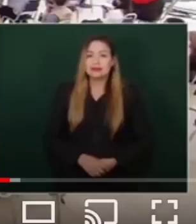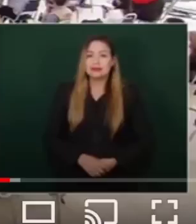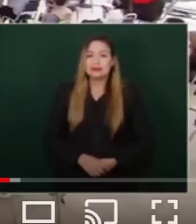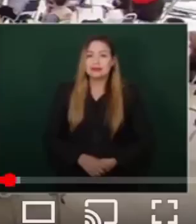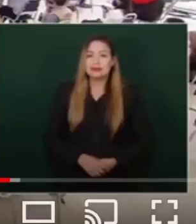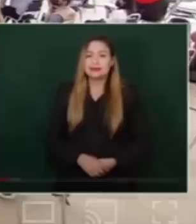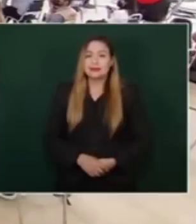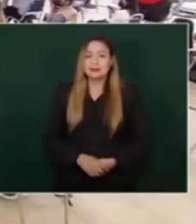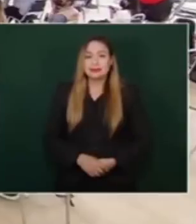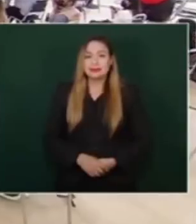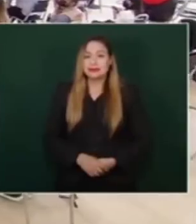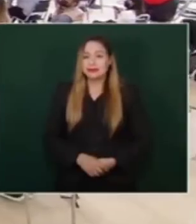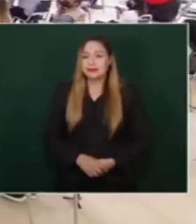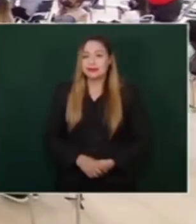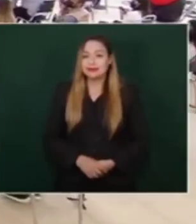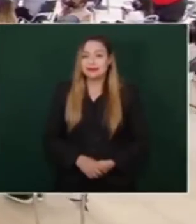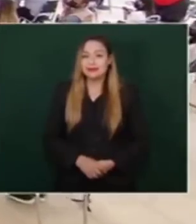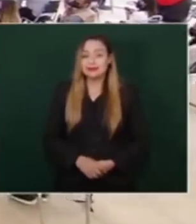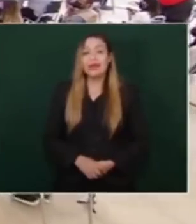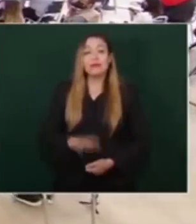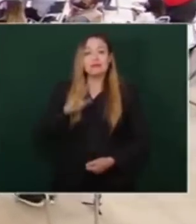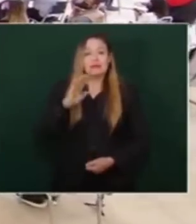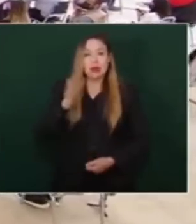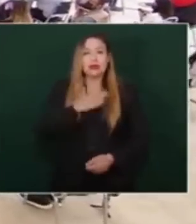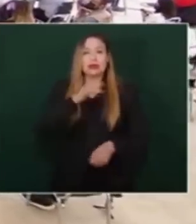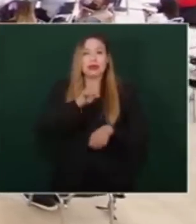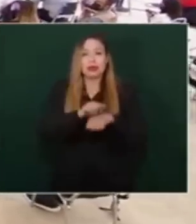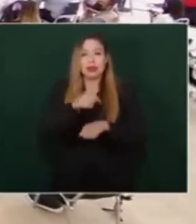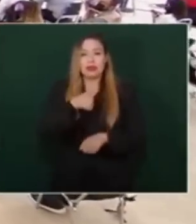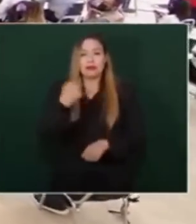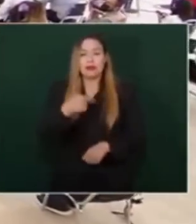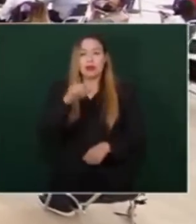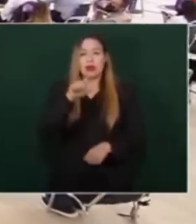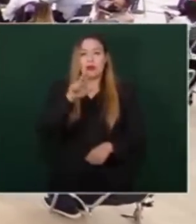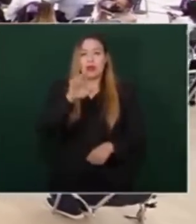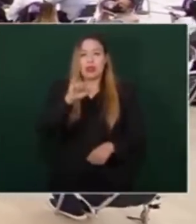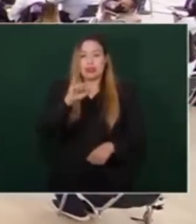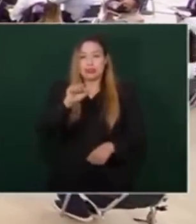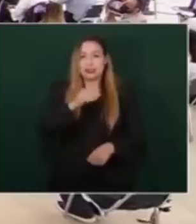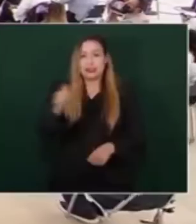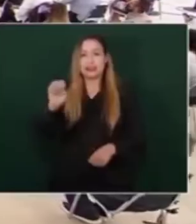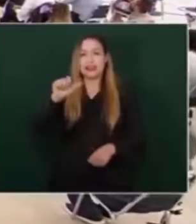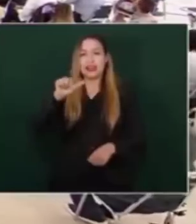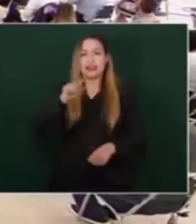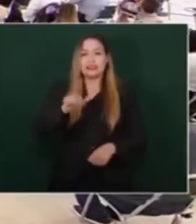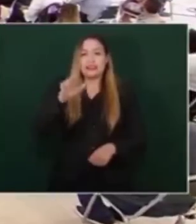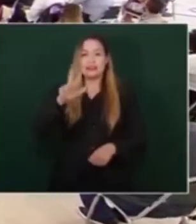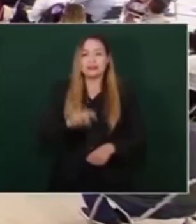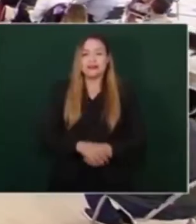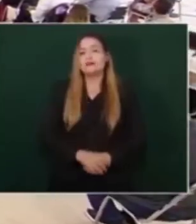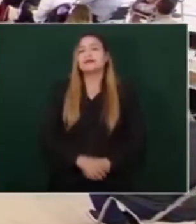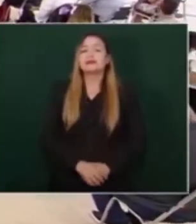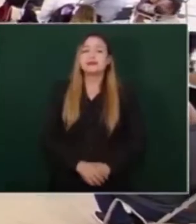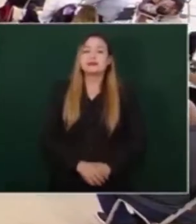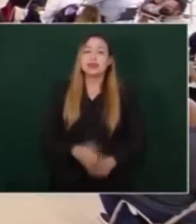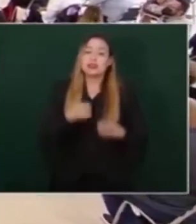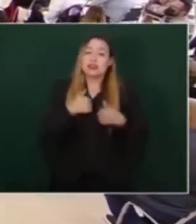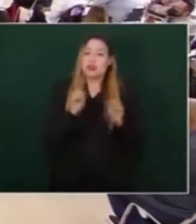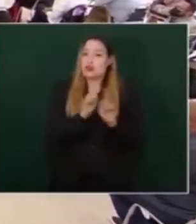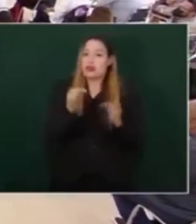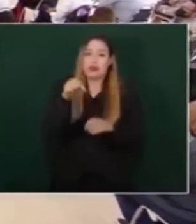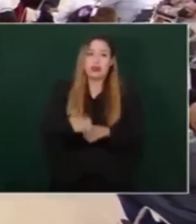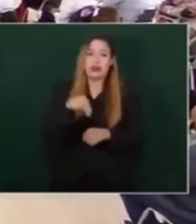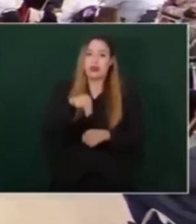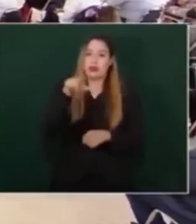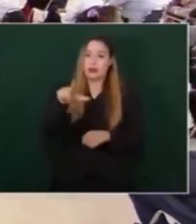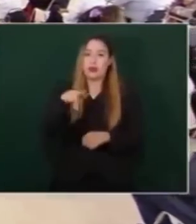el video. Luis Salazar, de Huicha, las noticias, ¿cómo son, presidente? Buenos días. Yo no soy de Nuevo León,